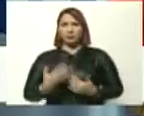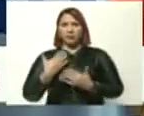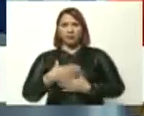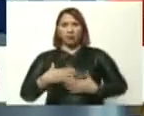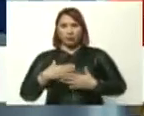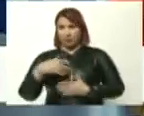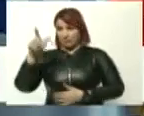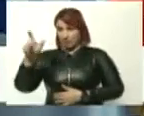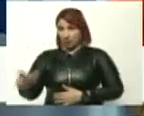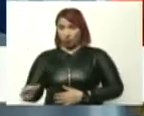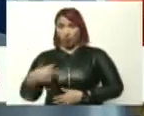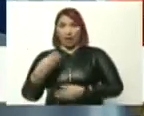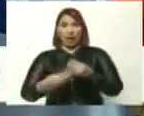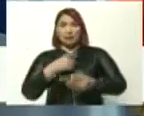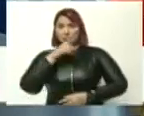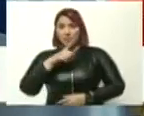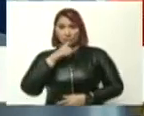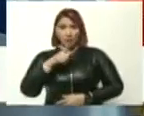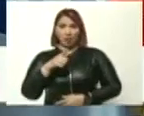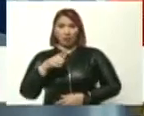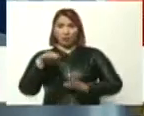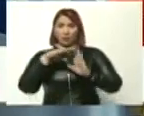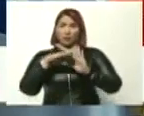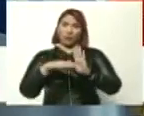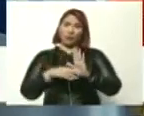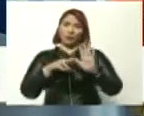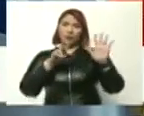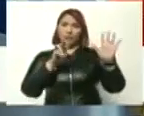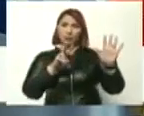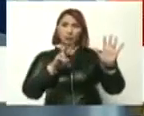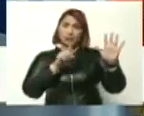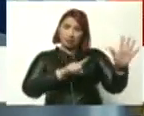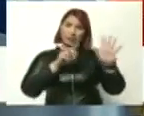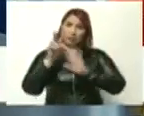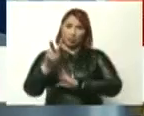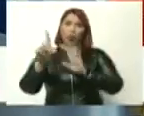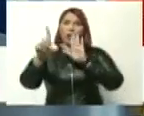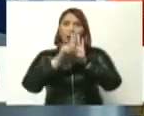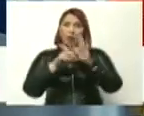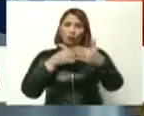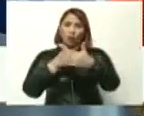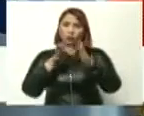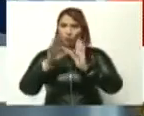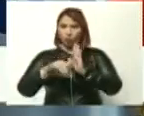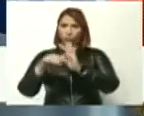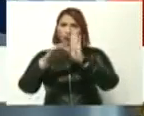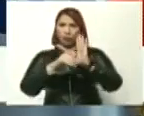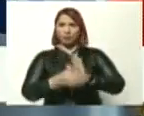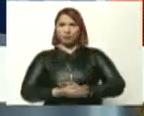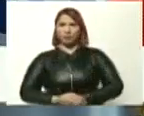delincuente. Fundamento 62, artículo 62 de la ley contra la corrupción.